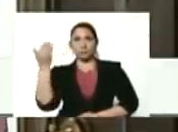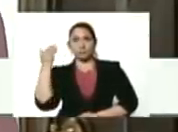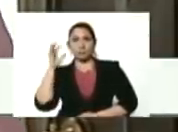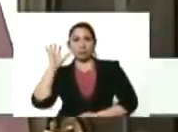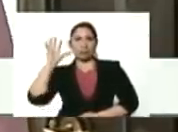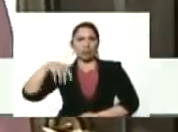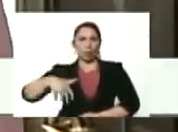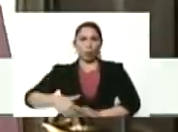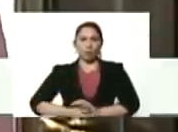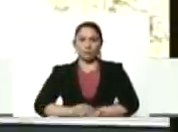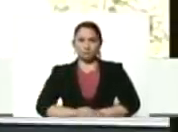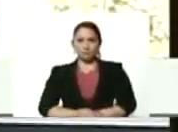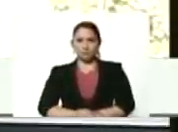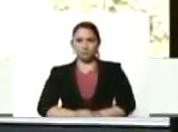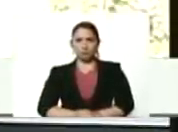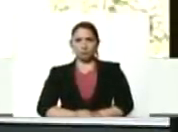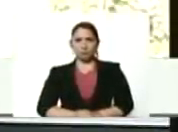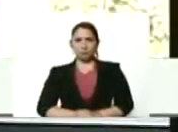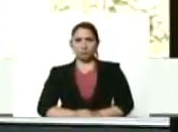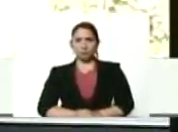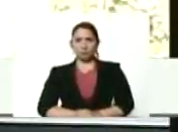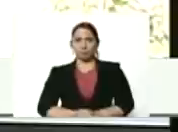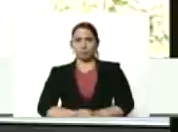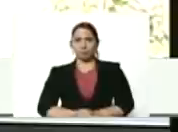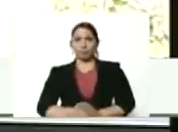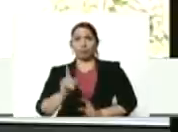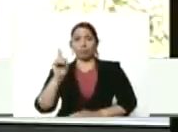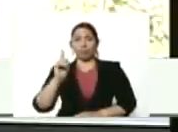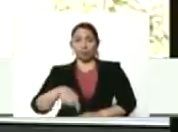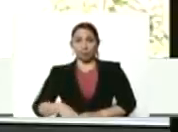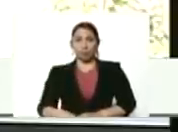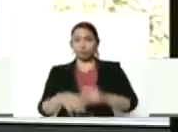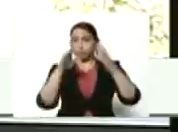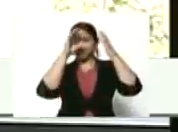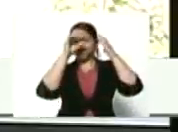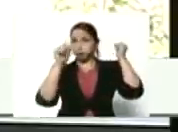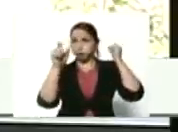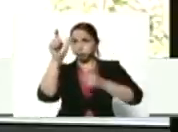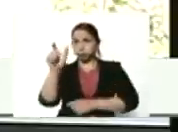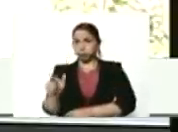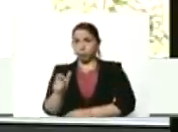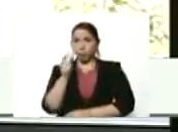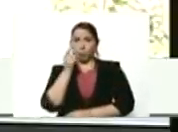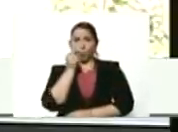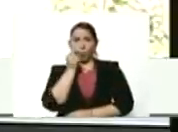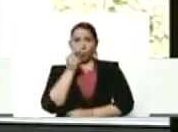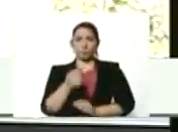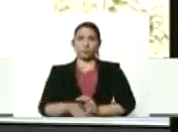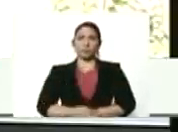pues, te llevo nada. Está también el embajador